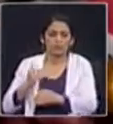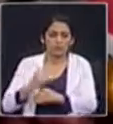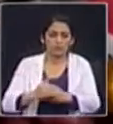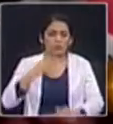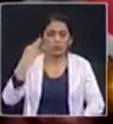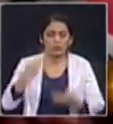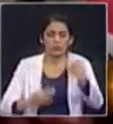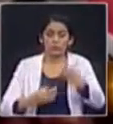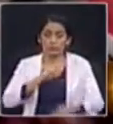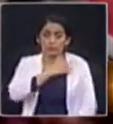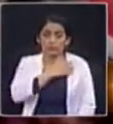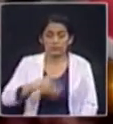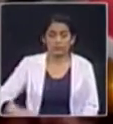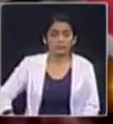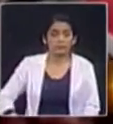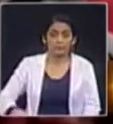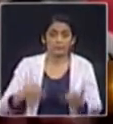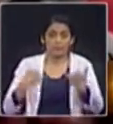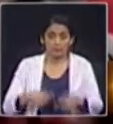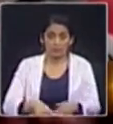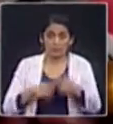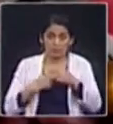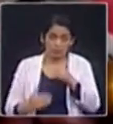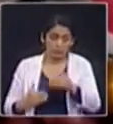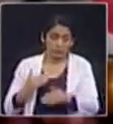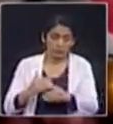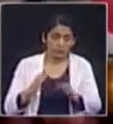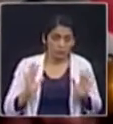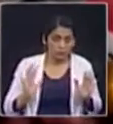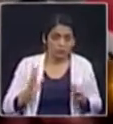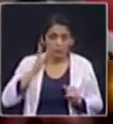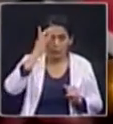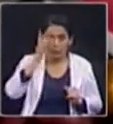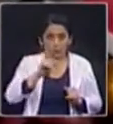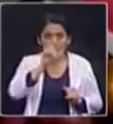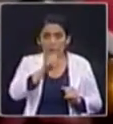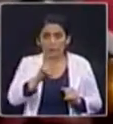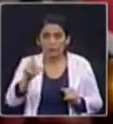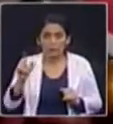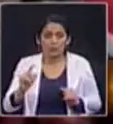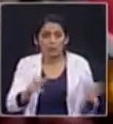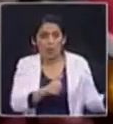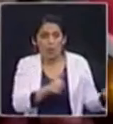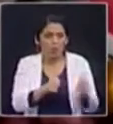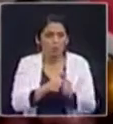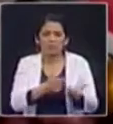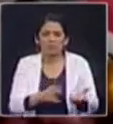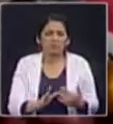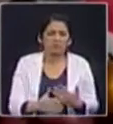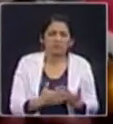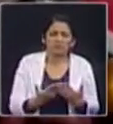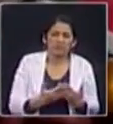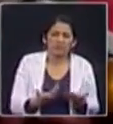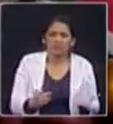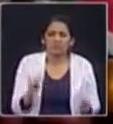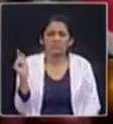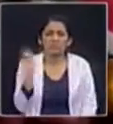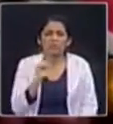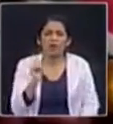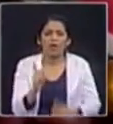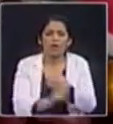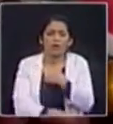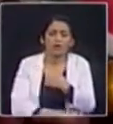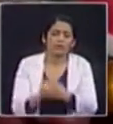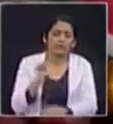proceso que enfrenta el vicepresidente por asociación ilícita es muy simple y sencillo. Habrá que estar